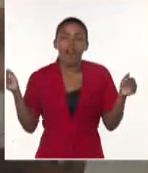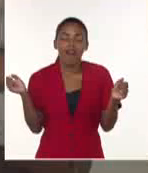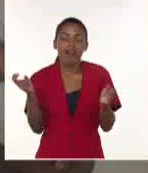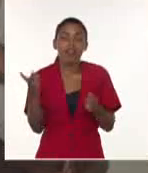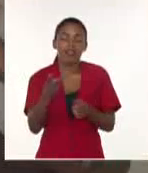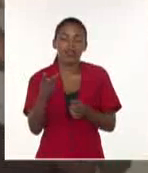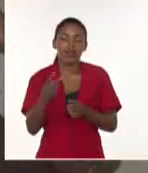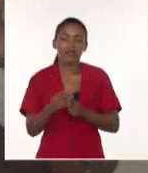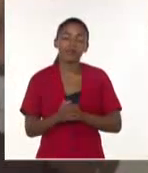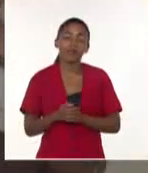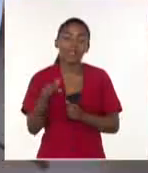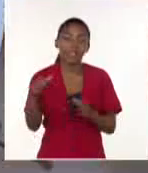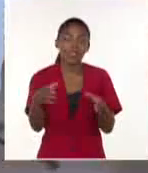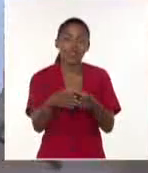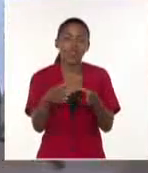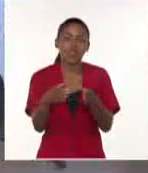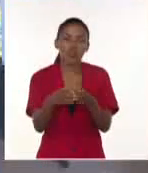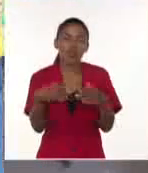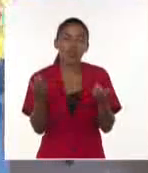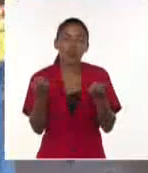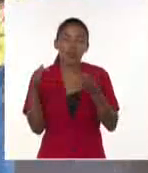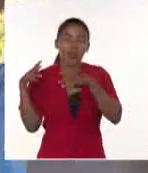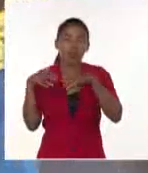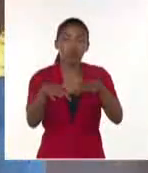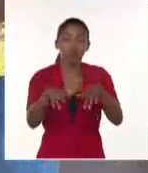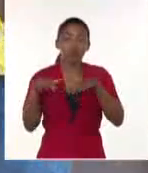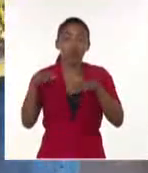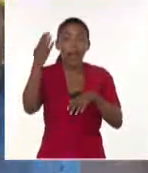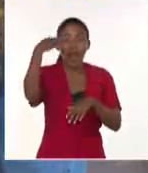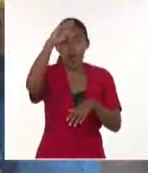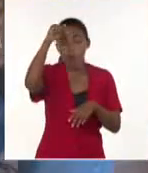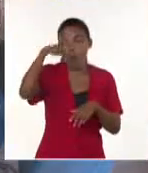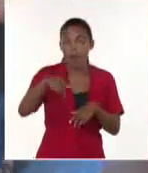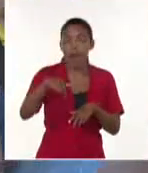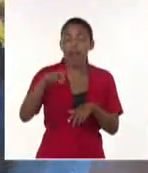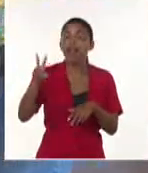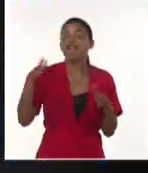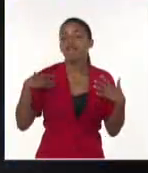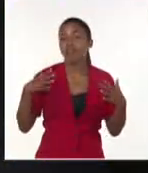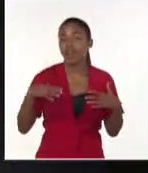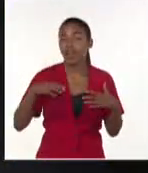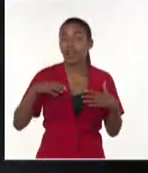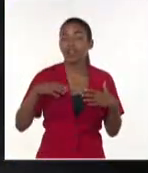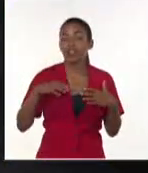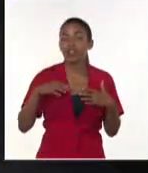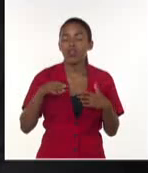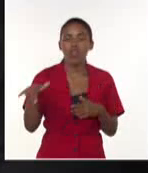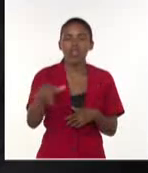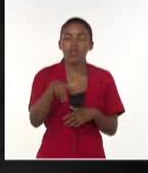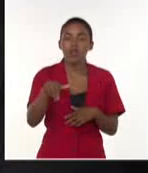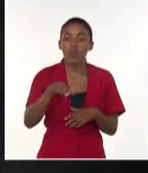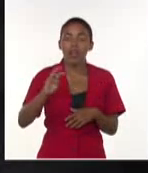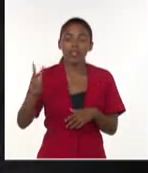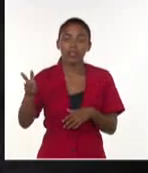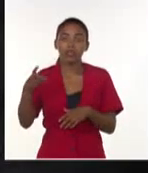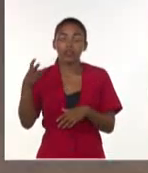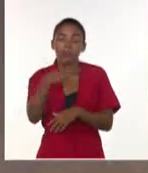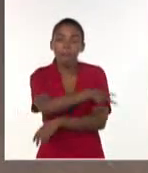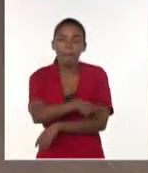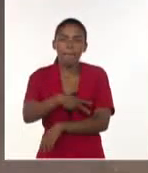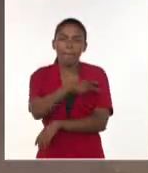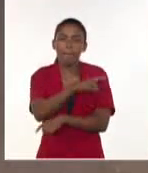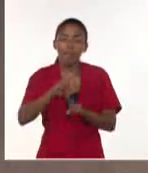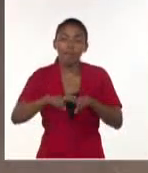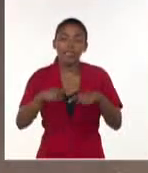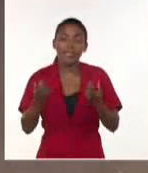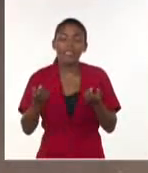brigada siempre trata de venir a Cuba en el verano, y lo hace por terceros países debido a la hostilidad del